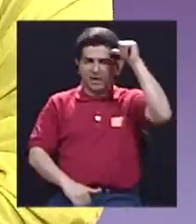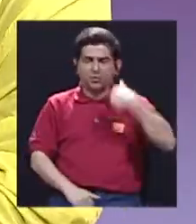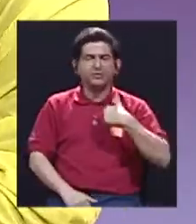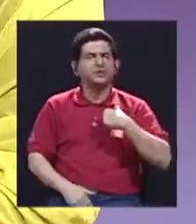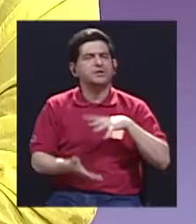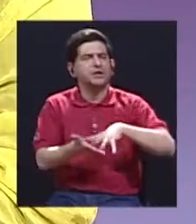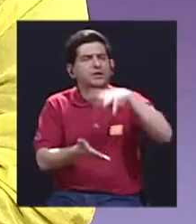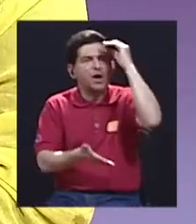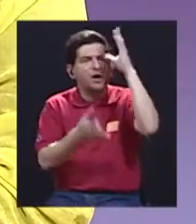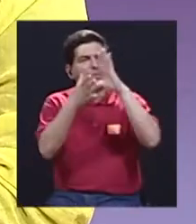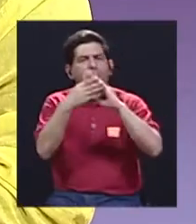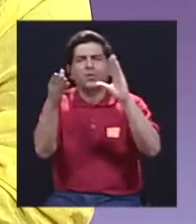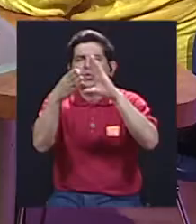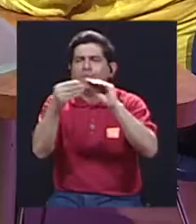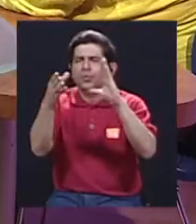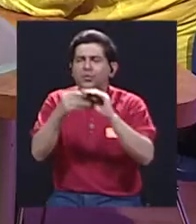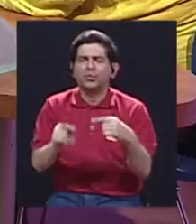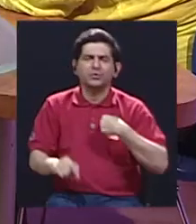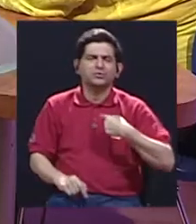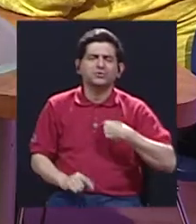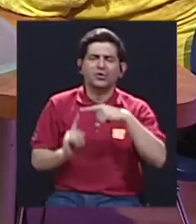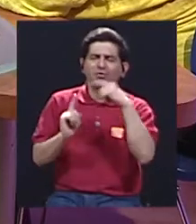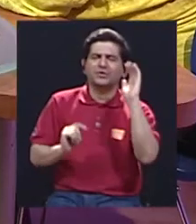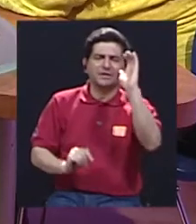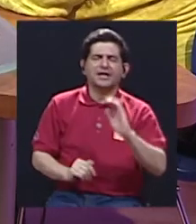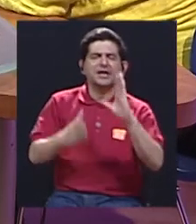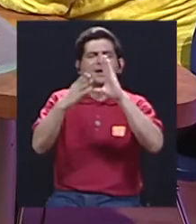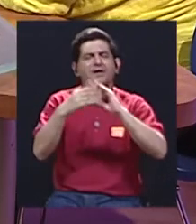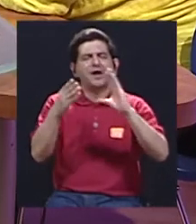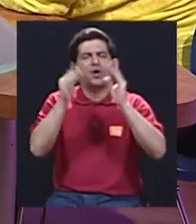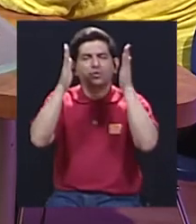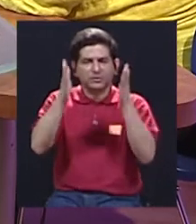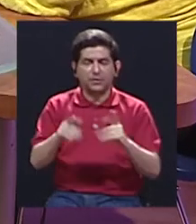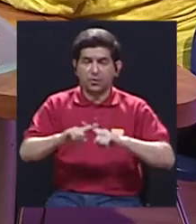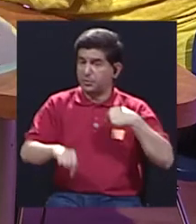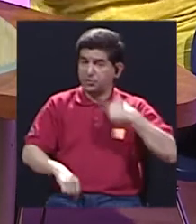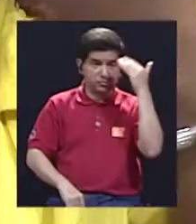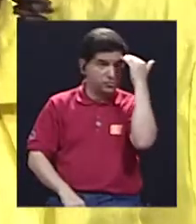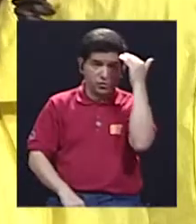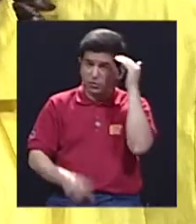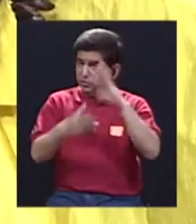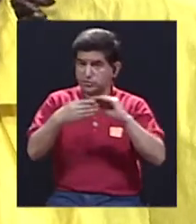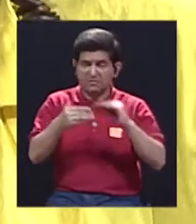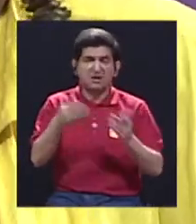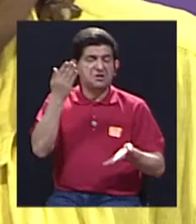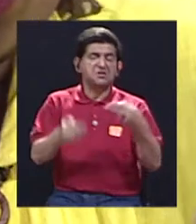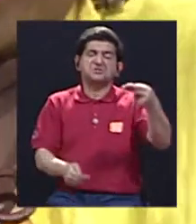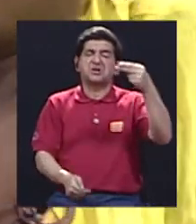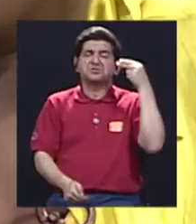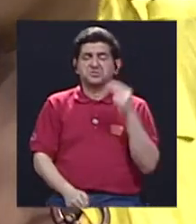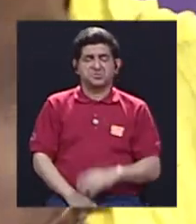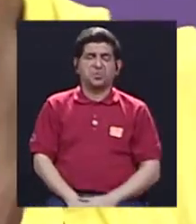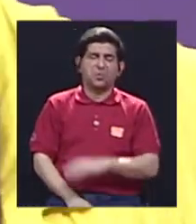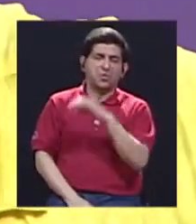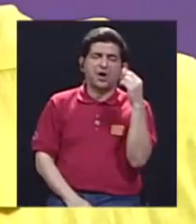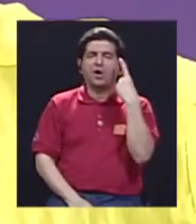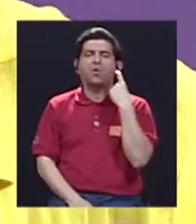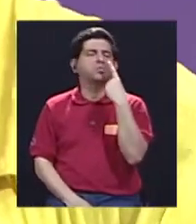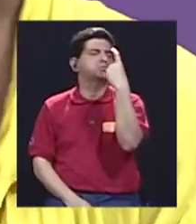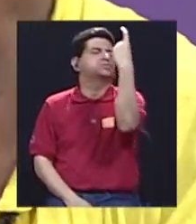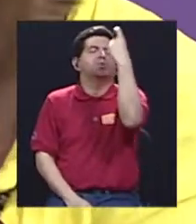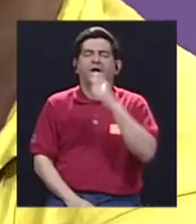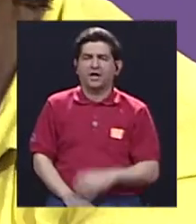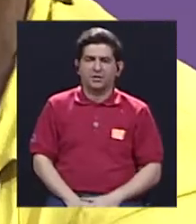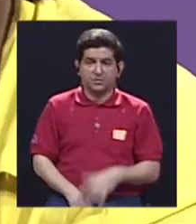aprendí a contar cuentos así que cuento cuentos desde muy chiquita pero no sabía qué eran yo pensé que era como historias y como los los sueños